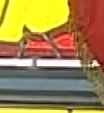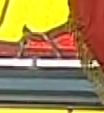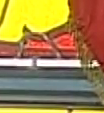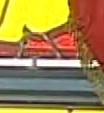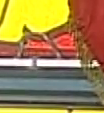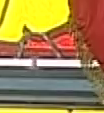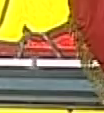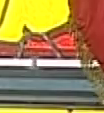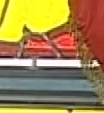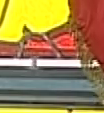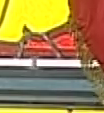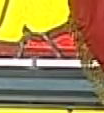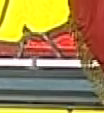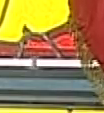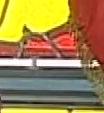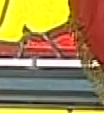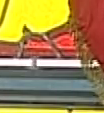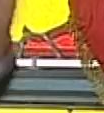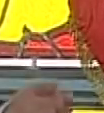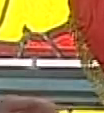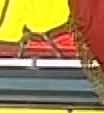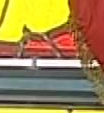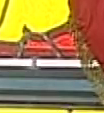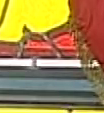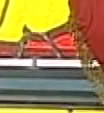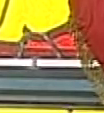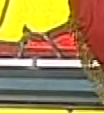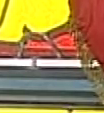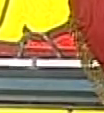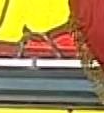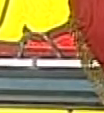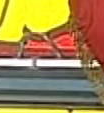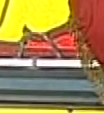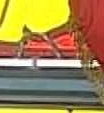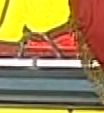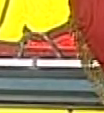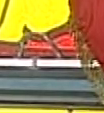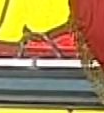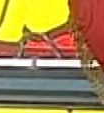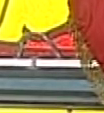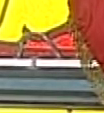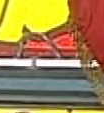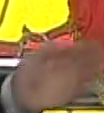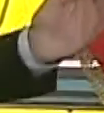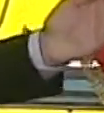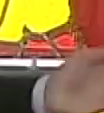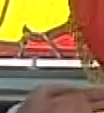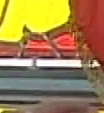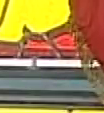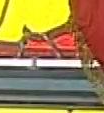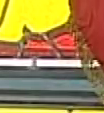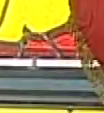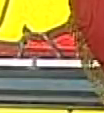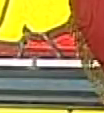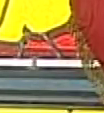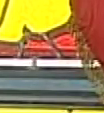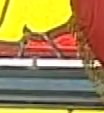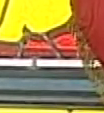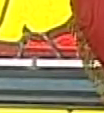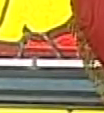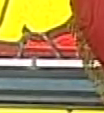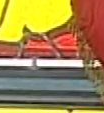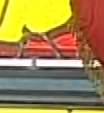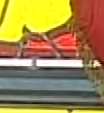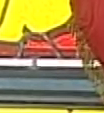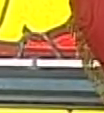atender. Eso nos satisface enormemente y además nos compromete a seguir invirtiendo en esta materia. Le dejo en el derecho de la